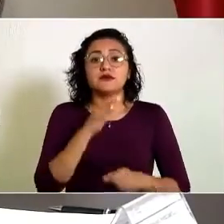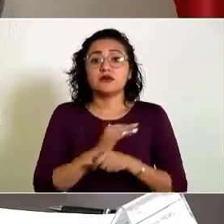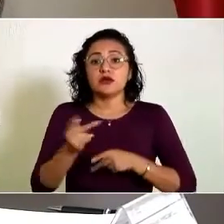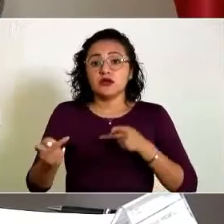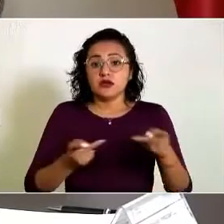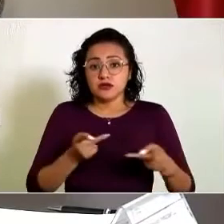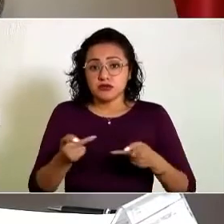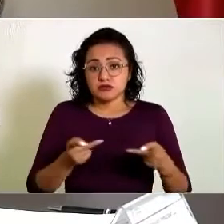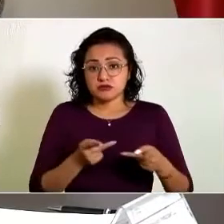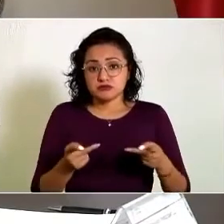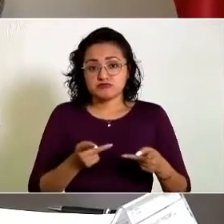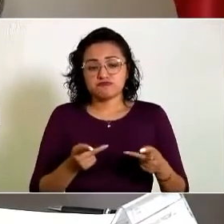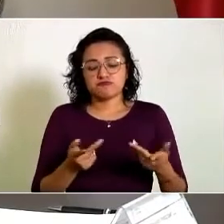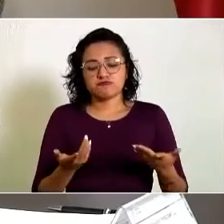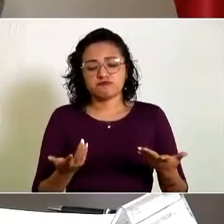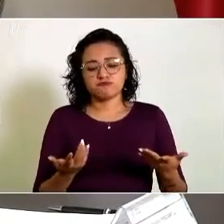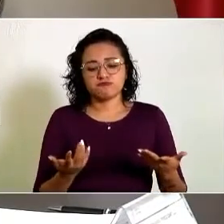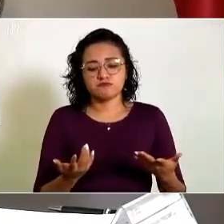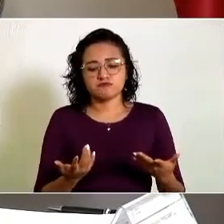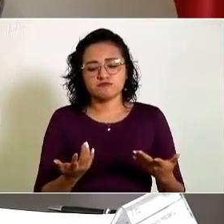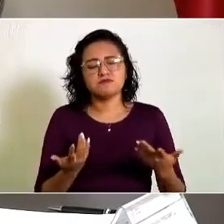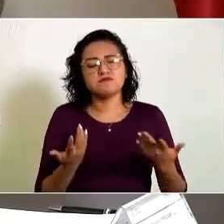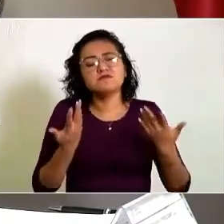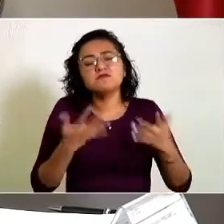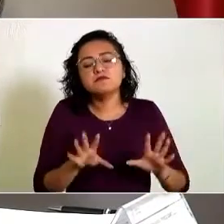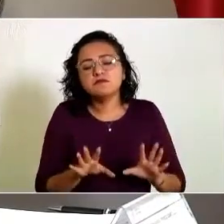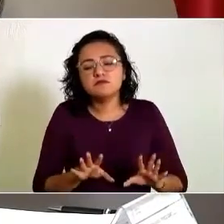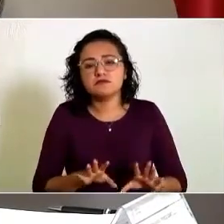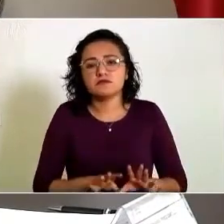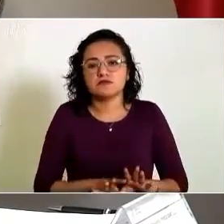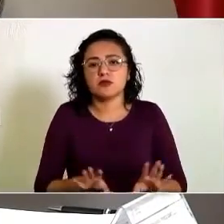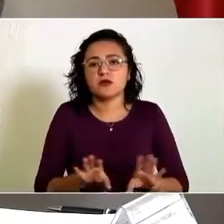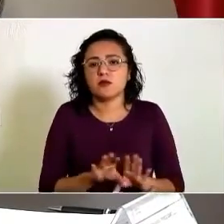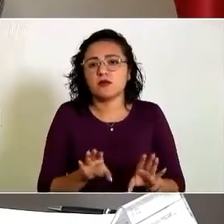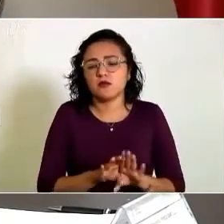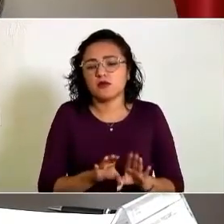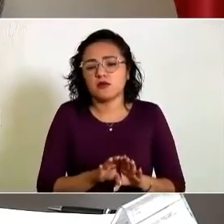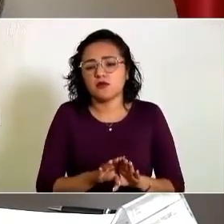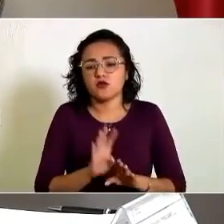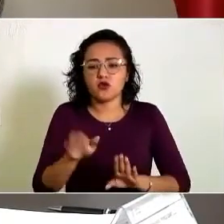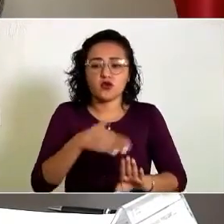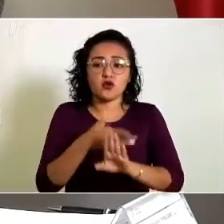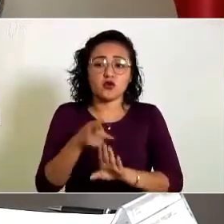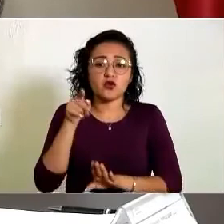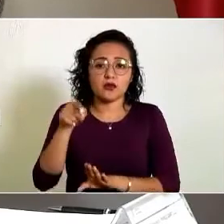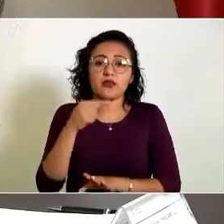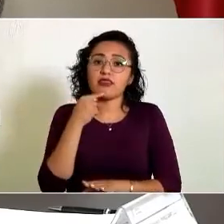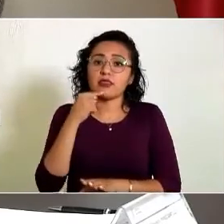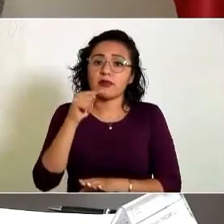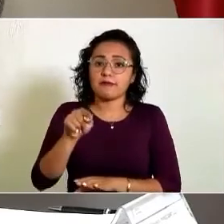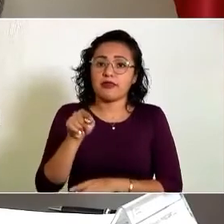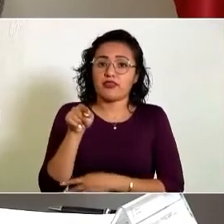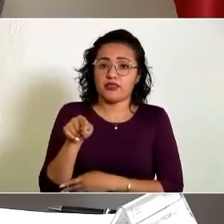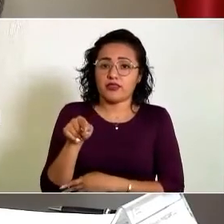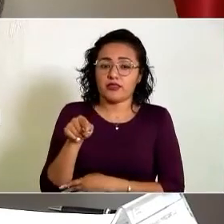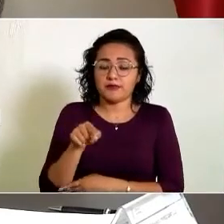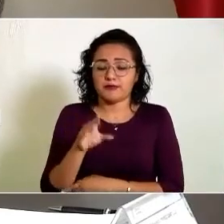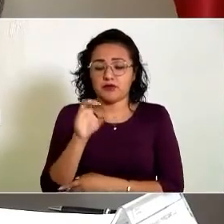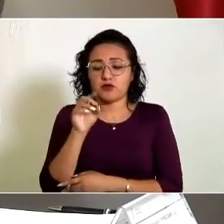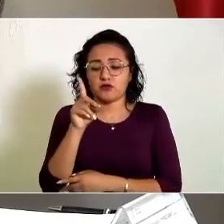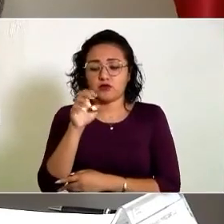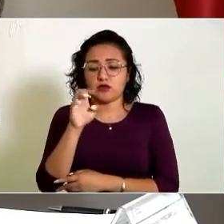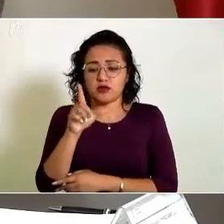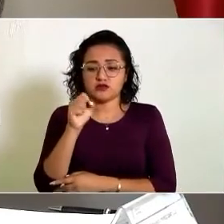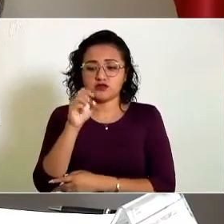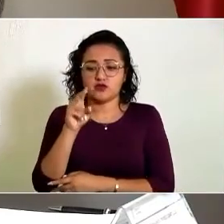preparando una acción, por lo menos una acción penal, en contra de la empresa Conduent Solutions México, derivado